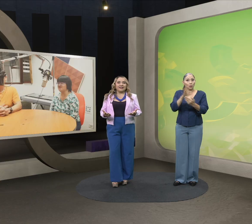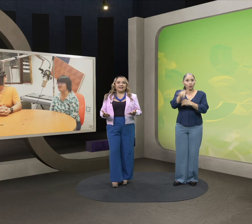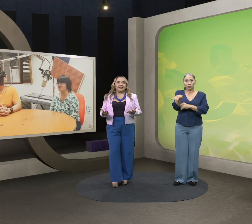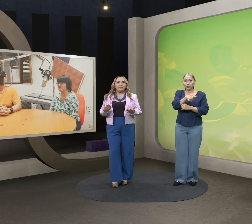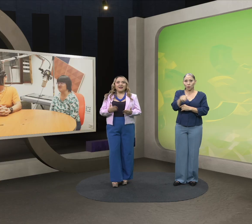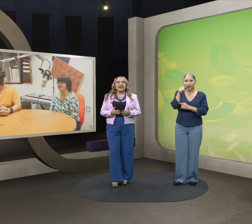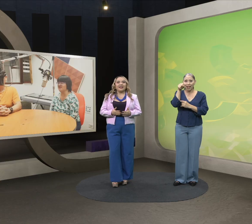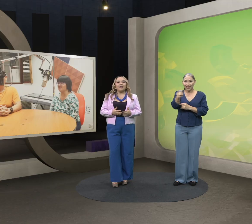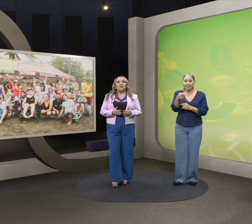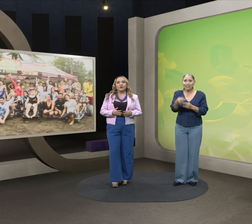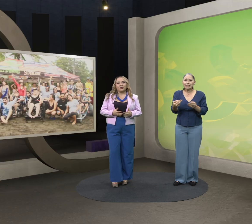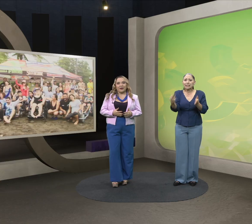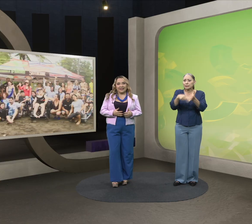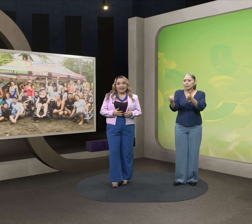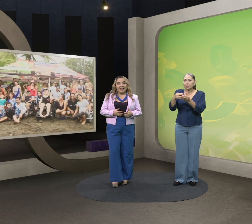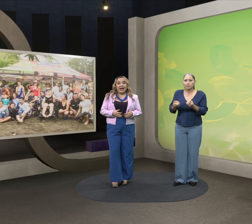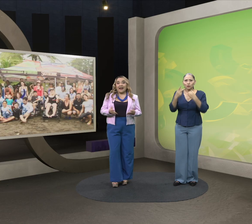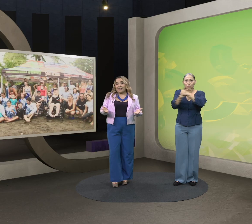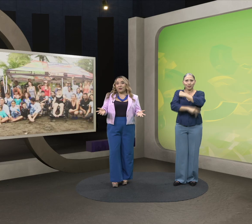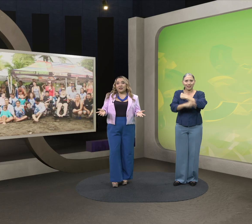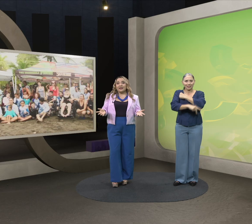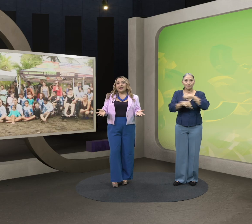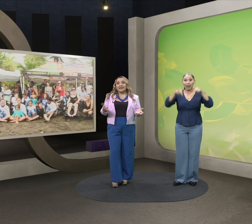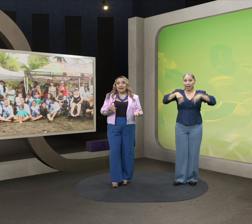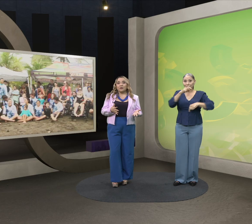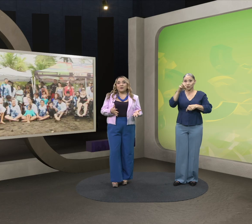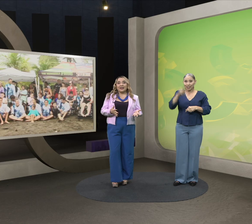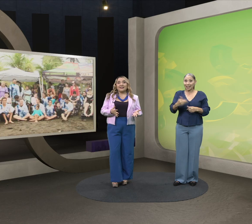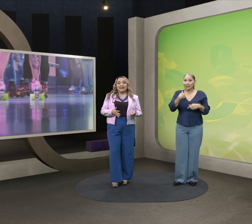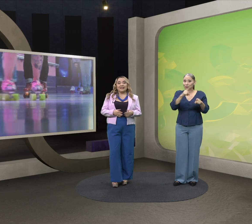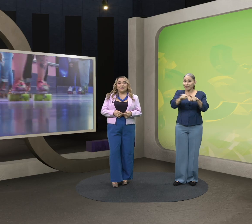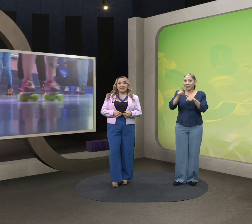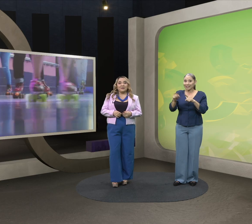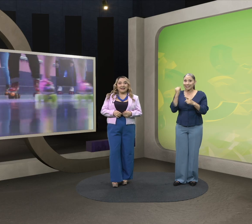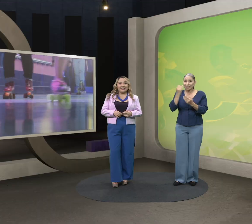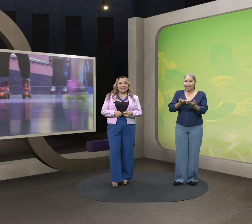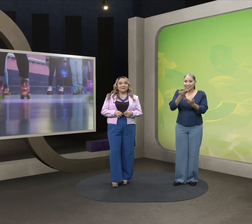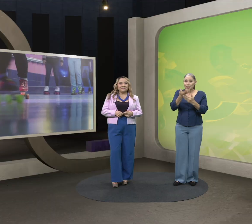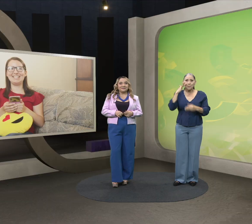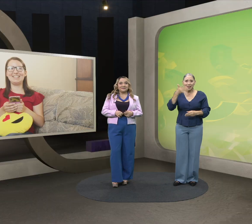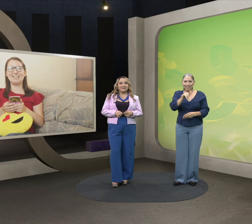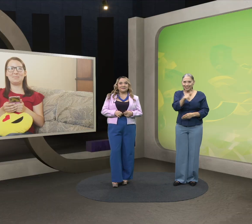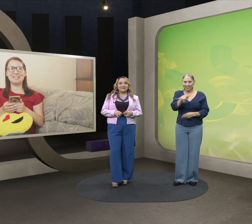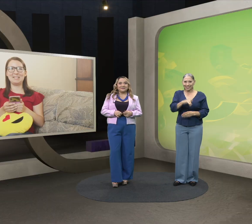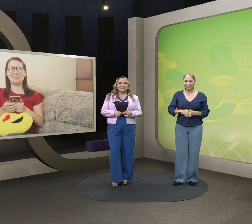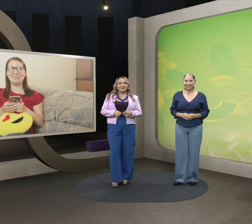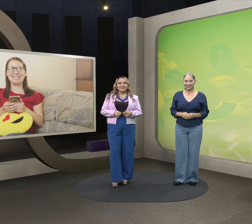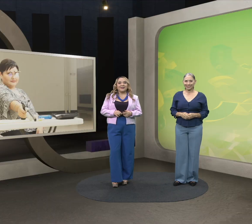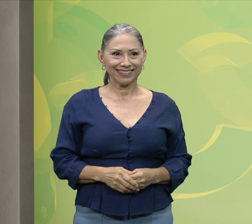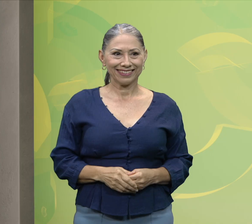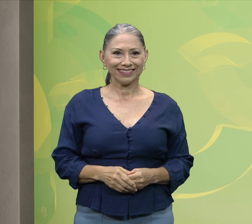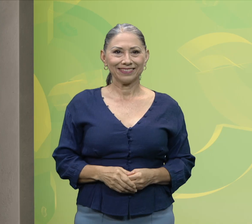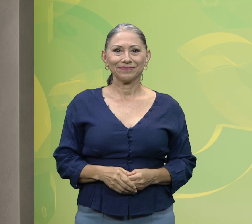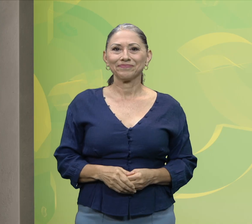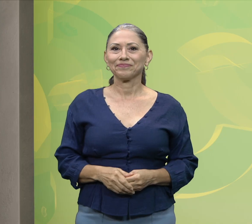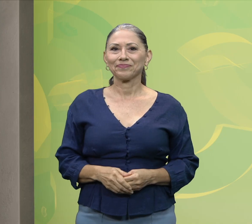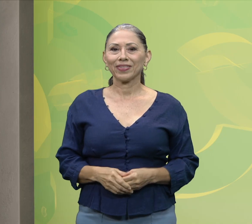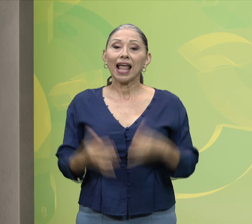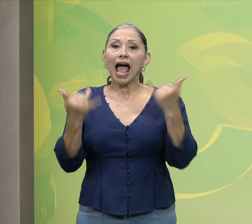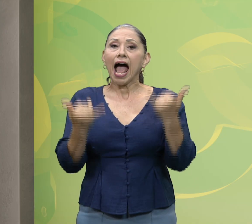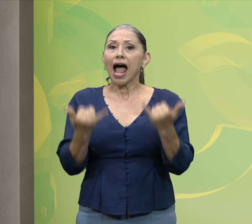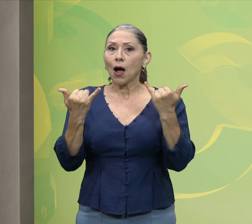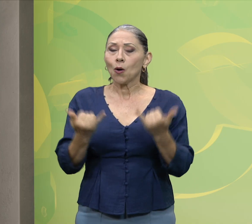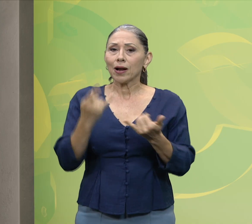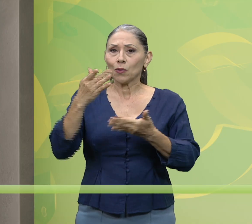como este se repliquen en muchos países. Aquí en Costa Rica tenemos varias iniciativas similares. Ahora